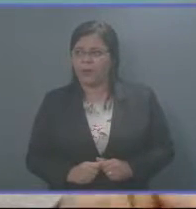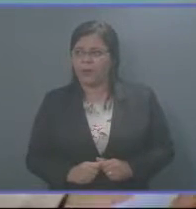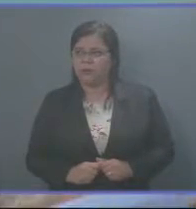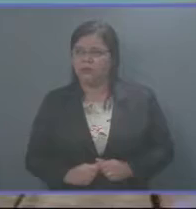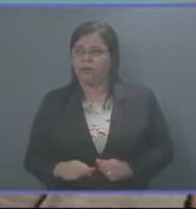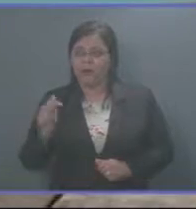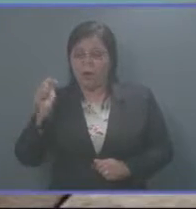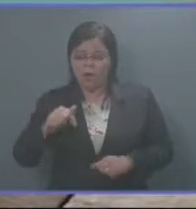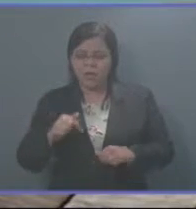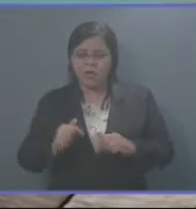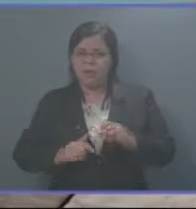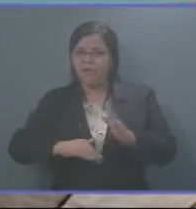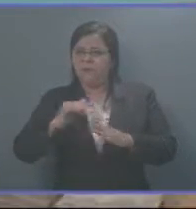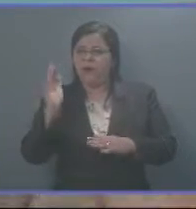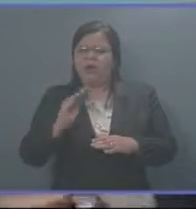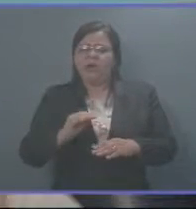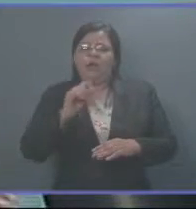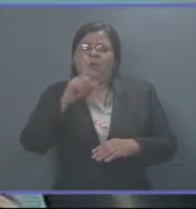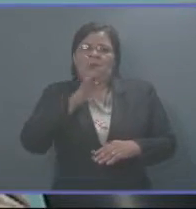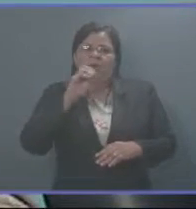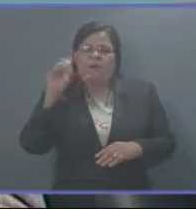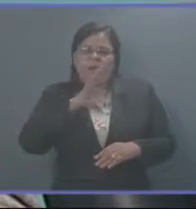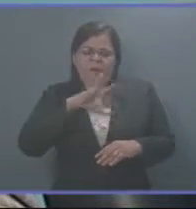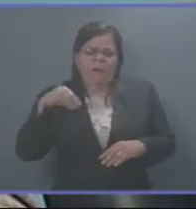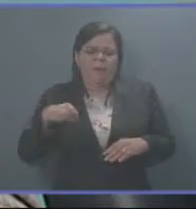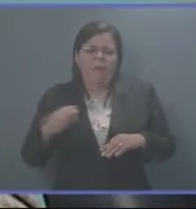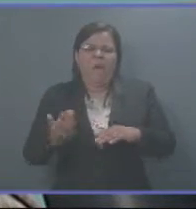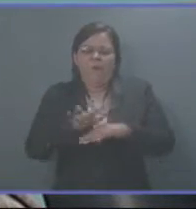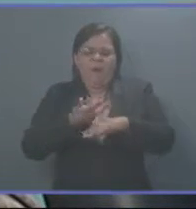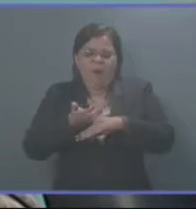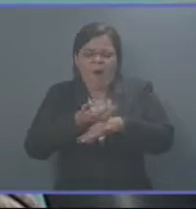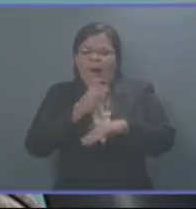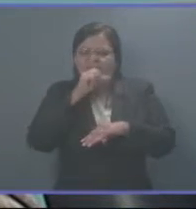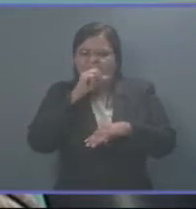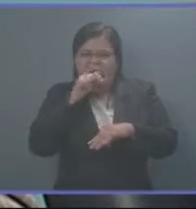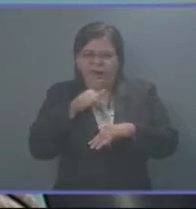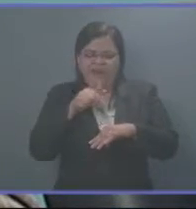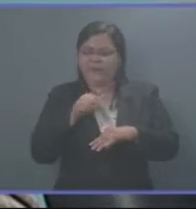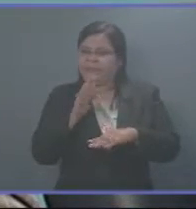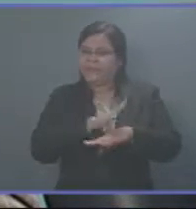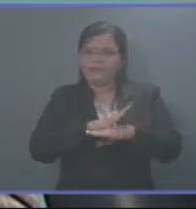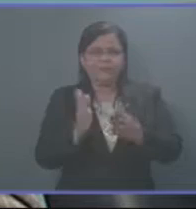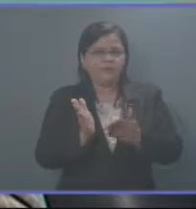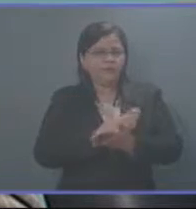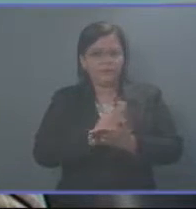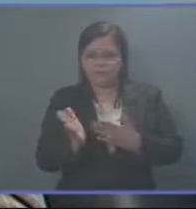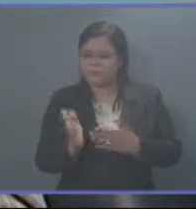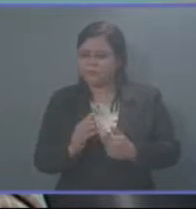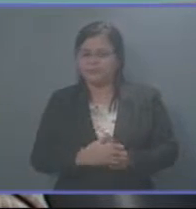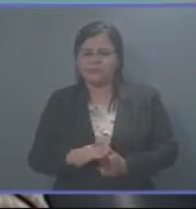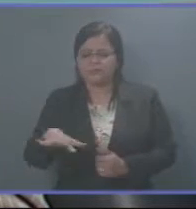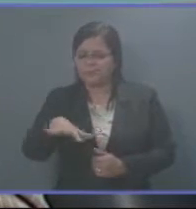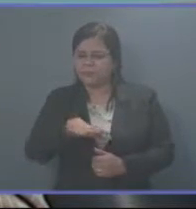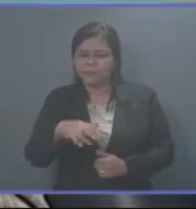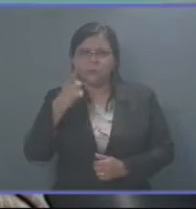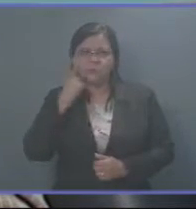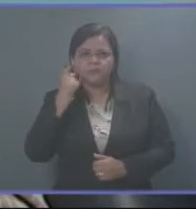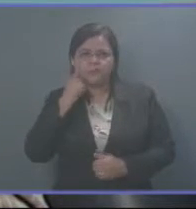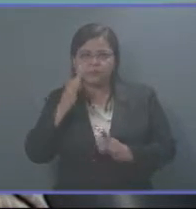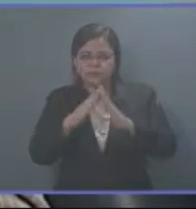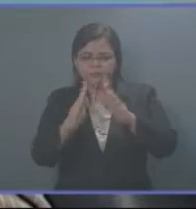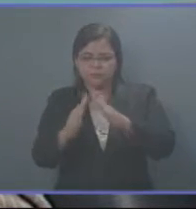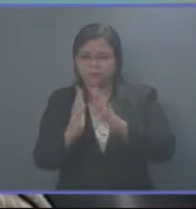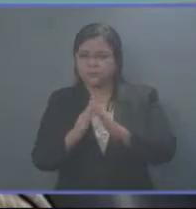donde habitaban más de 100 familias, quienes se han quedado sin sus respectivas